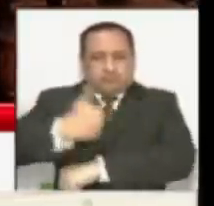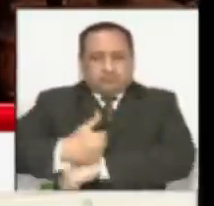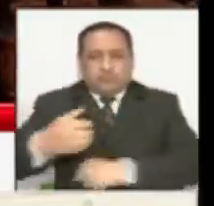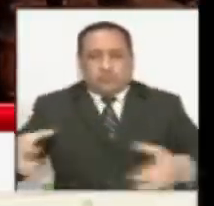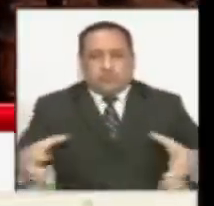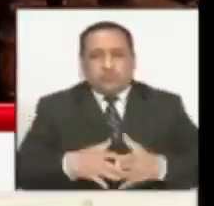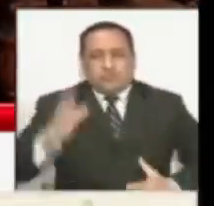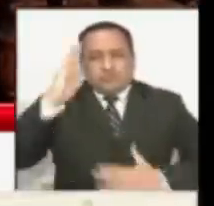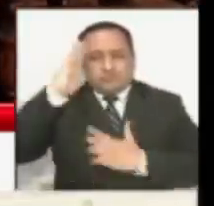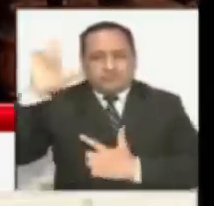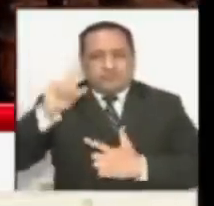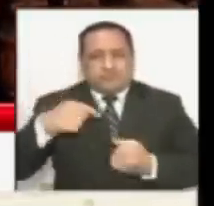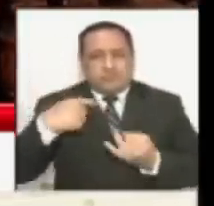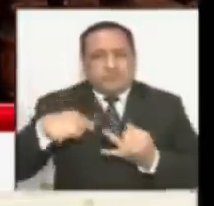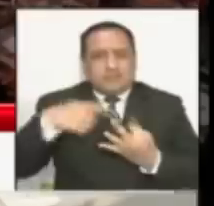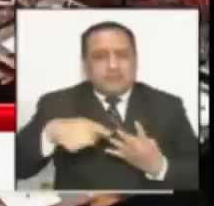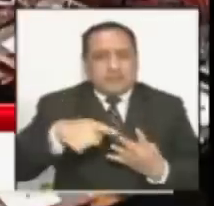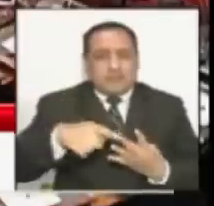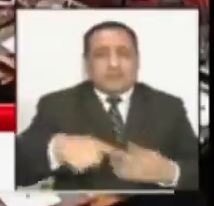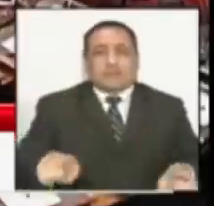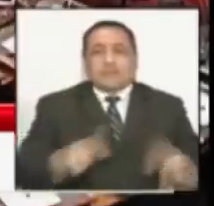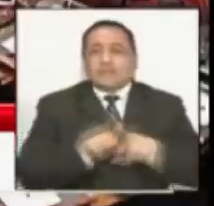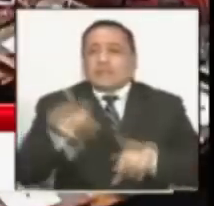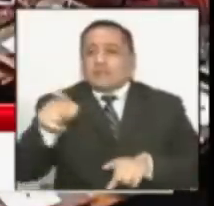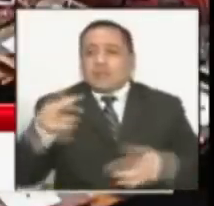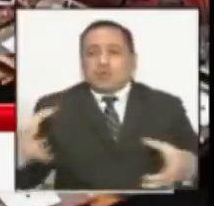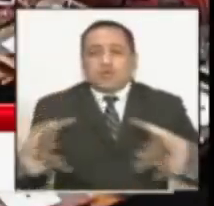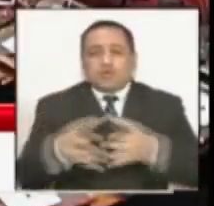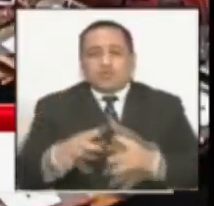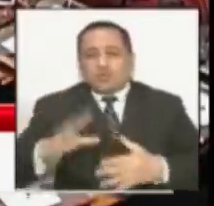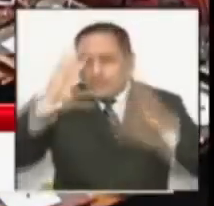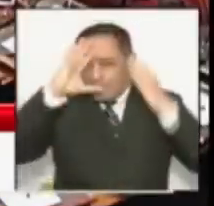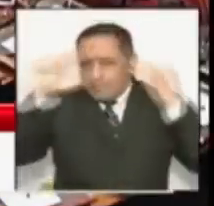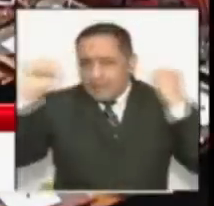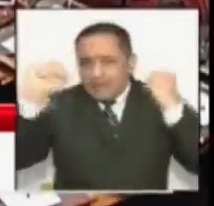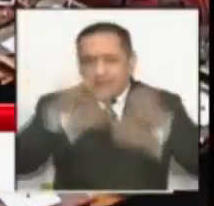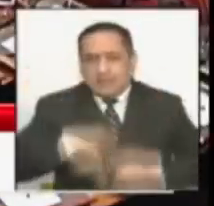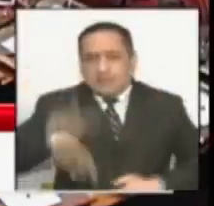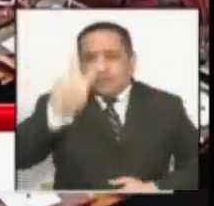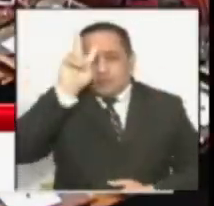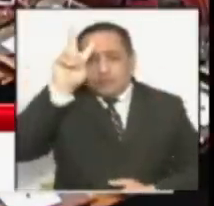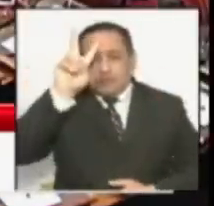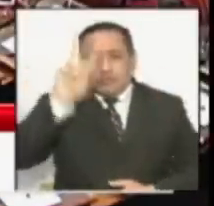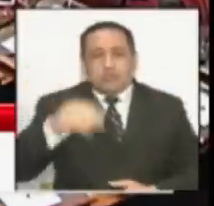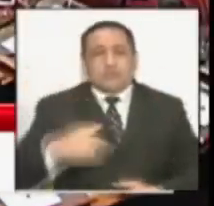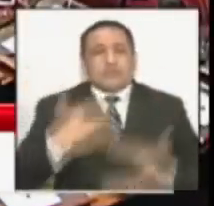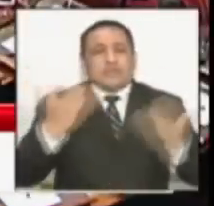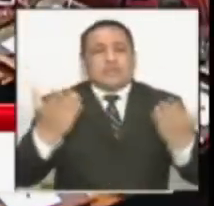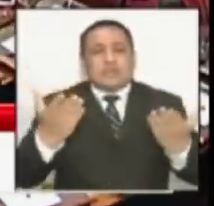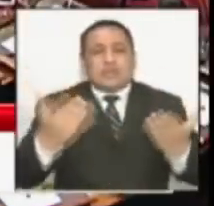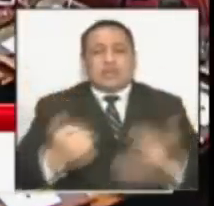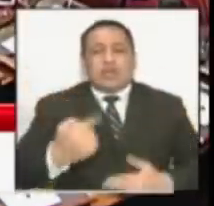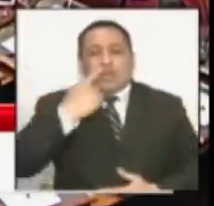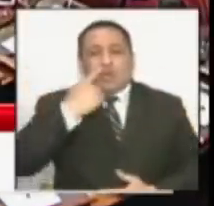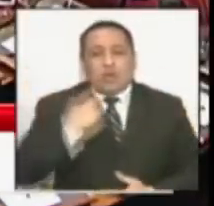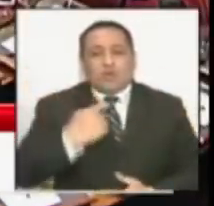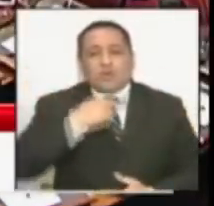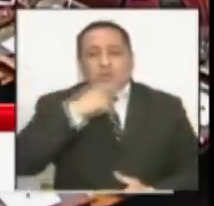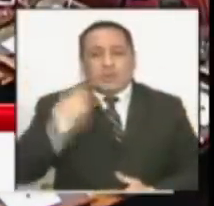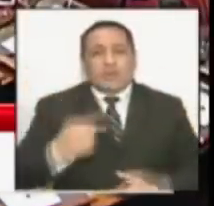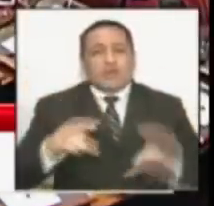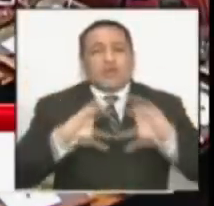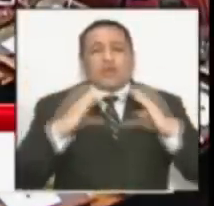Fuerzas Armadas, señor Decano del Cuerpo Diplomático, señoras y